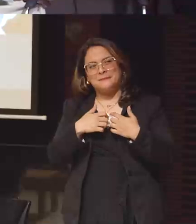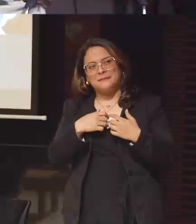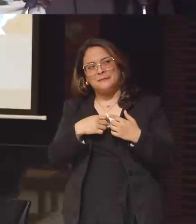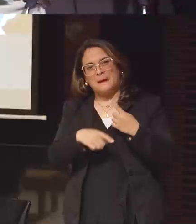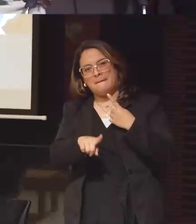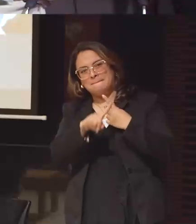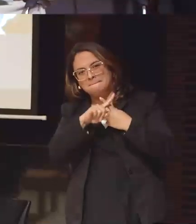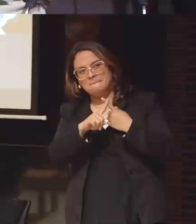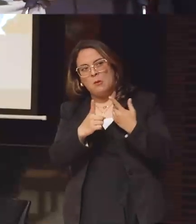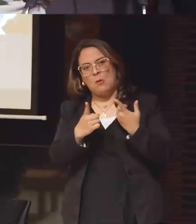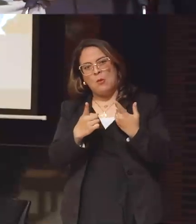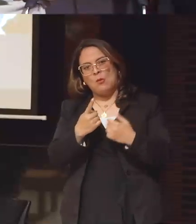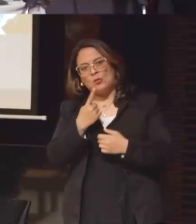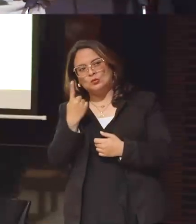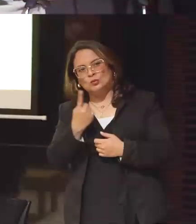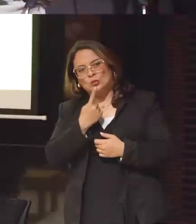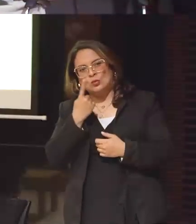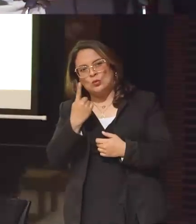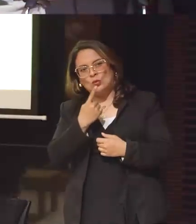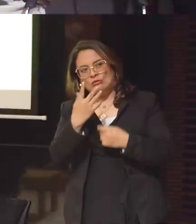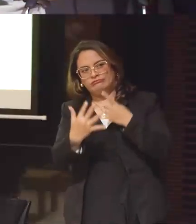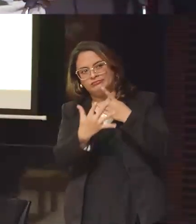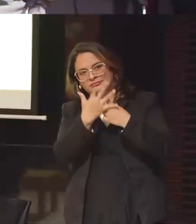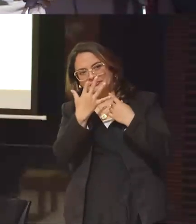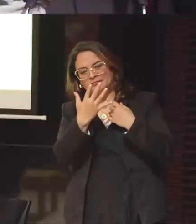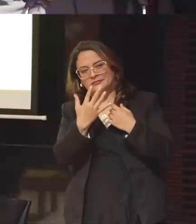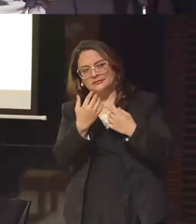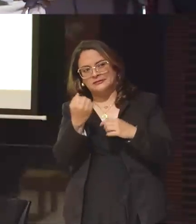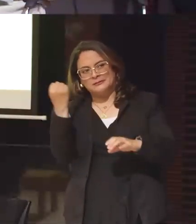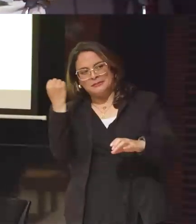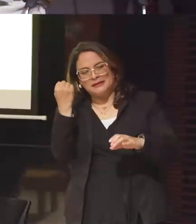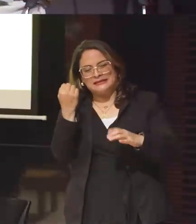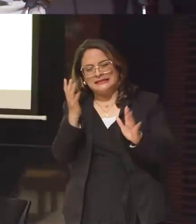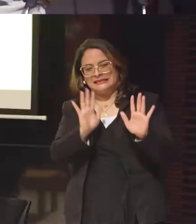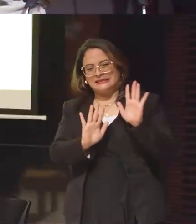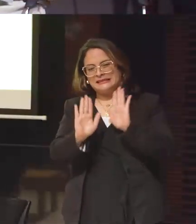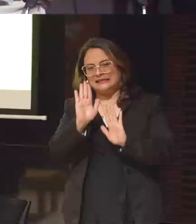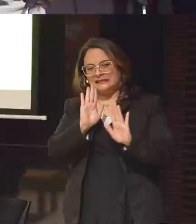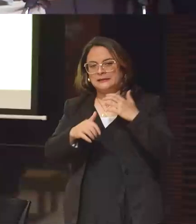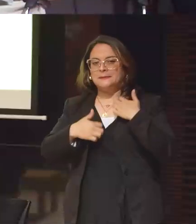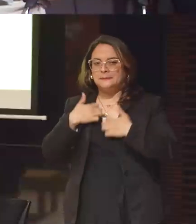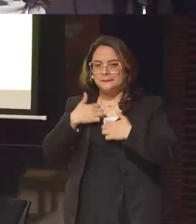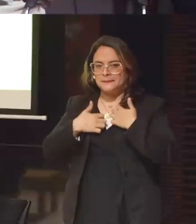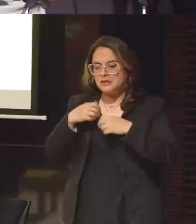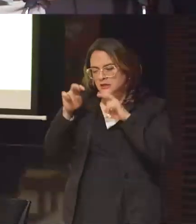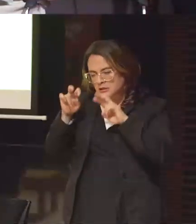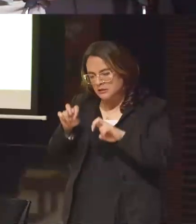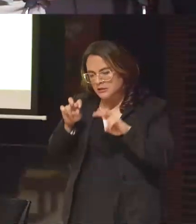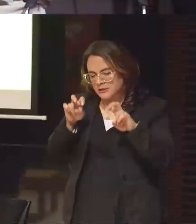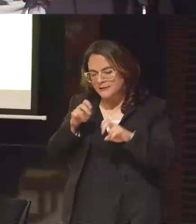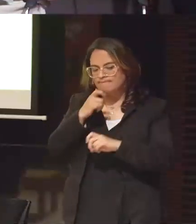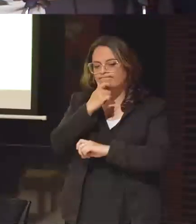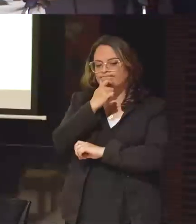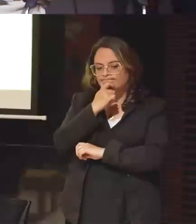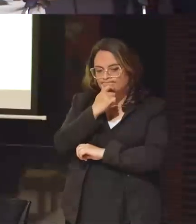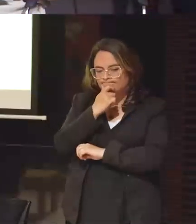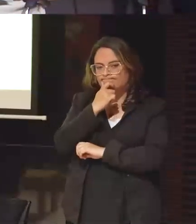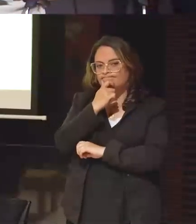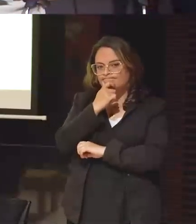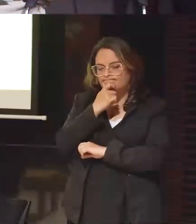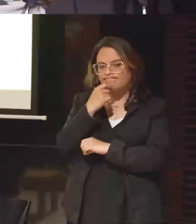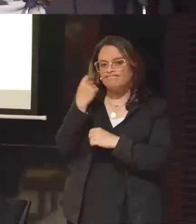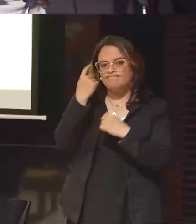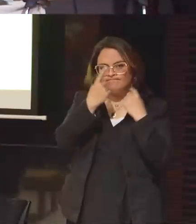que si yo reclamo me van a agredir y no va a pasar nada. Cuando empezamos a hacernos caras y saber que estamos en